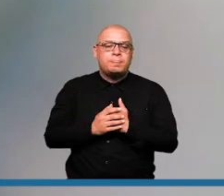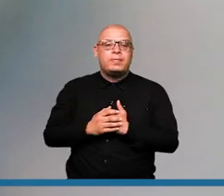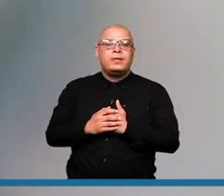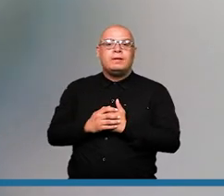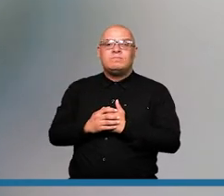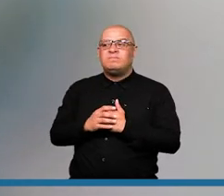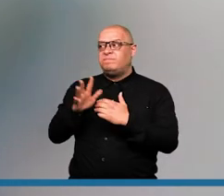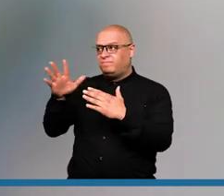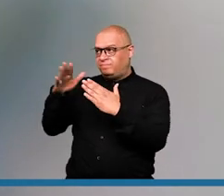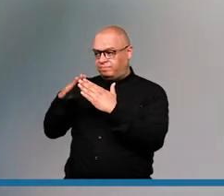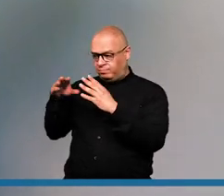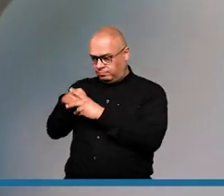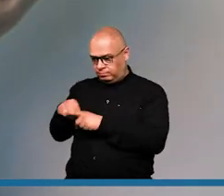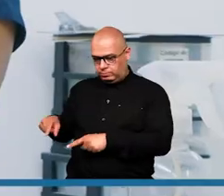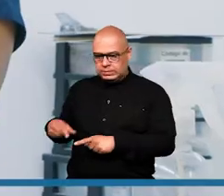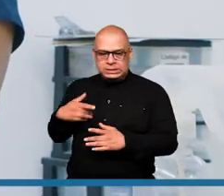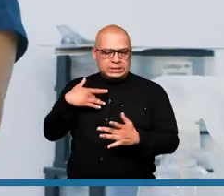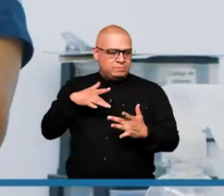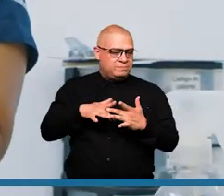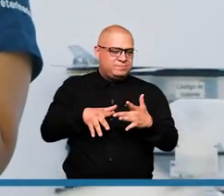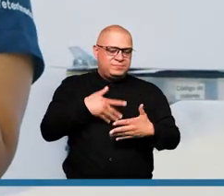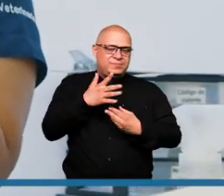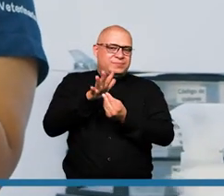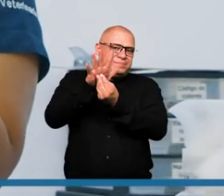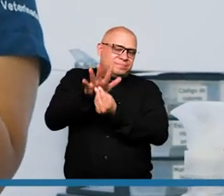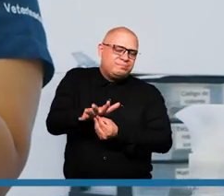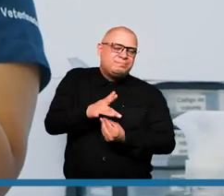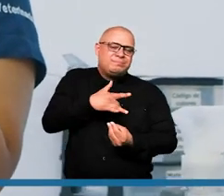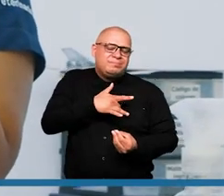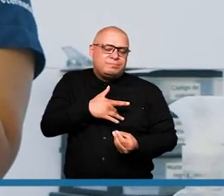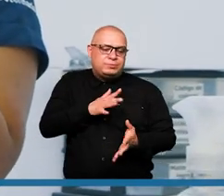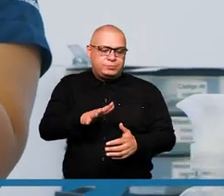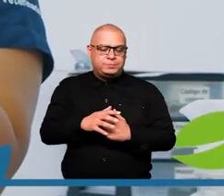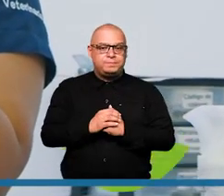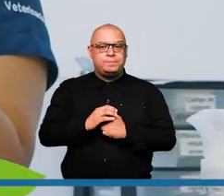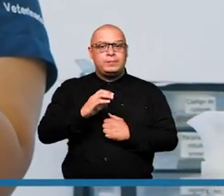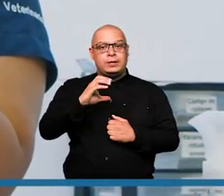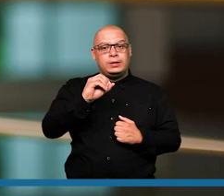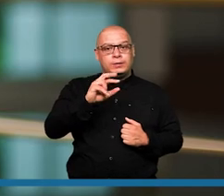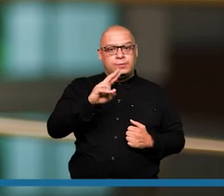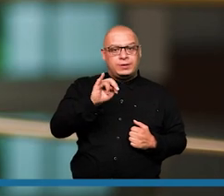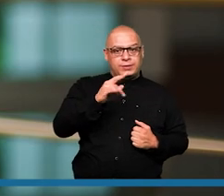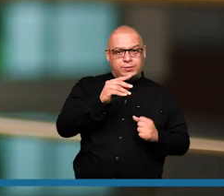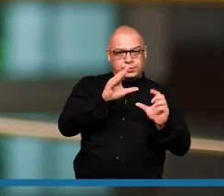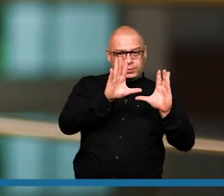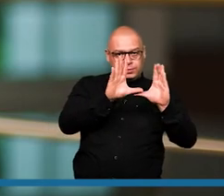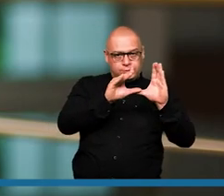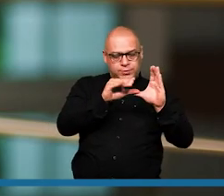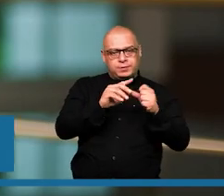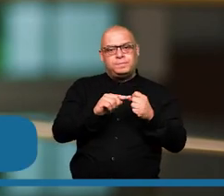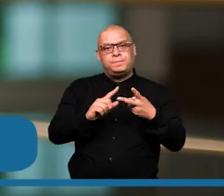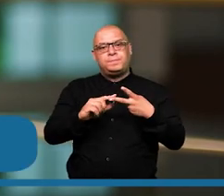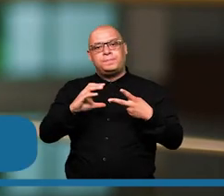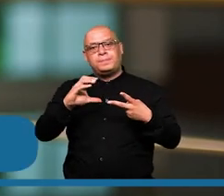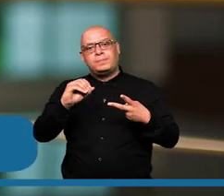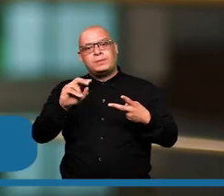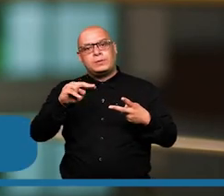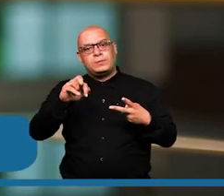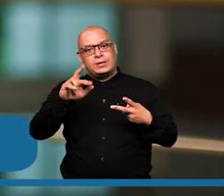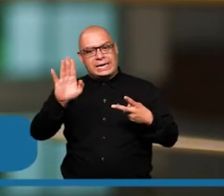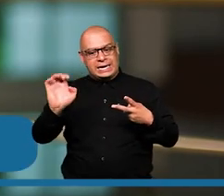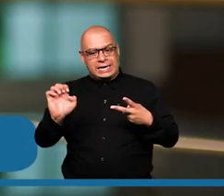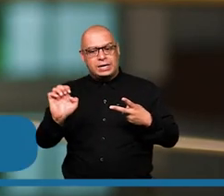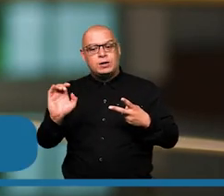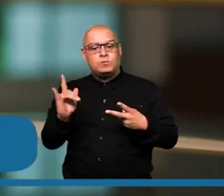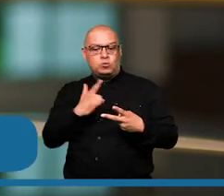ambiente entra en una condición vulnerable. Tenemos un convenio con Corantioquia, otro con Cornare, pero por supuesto de la mano de las universidades, aquí